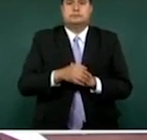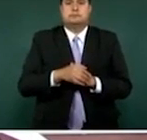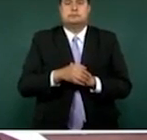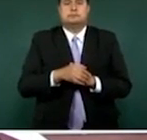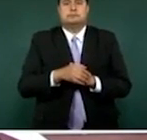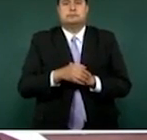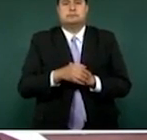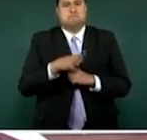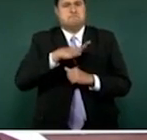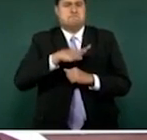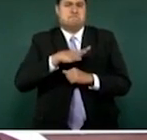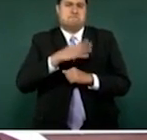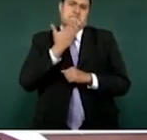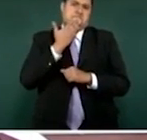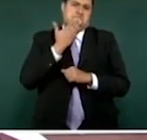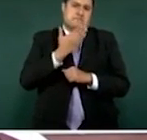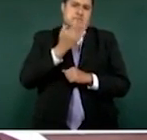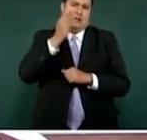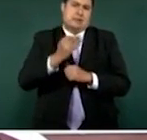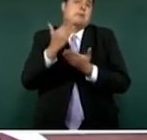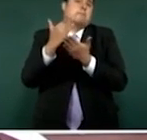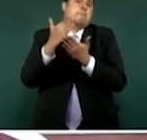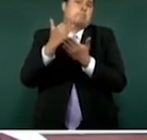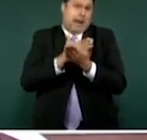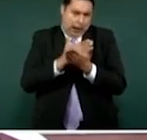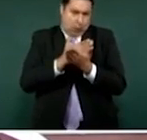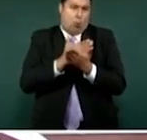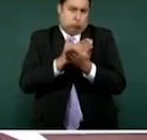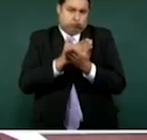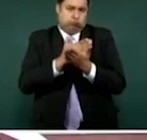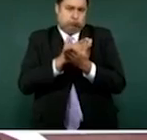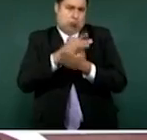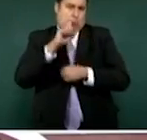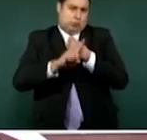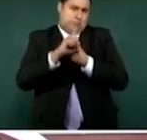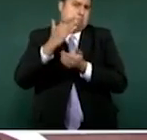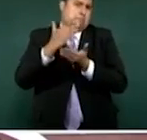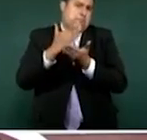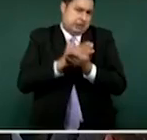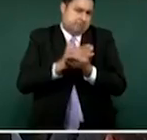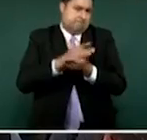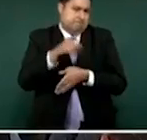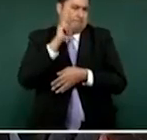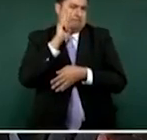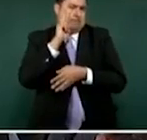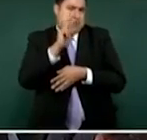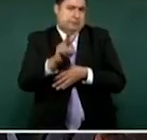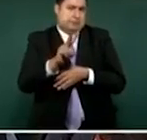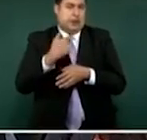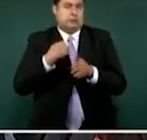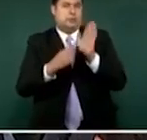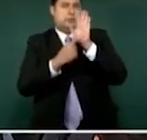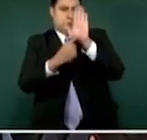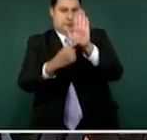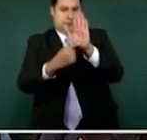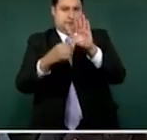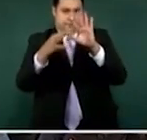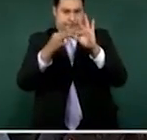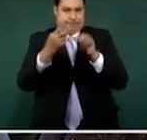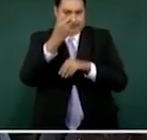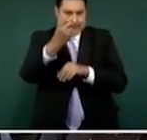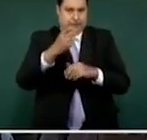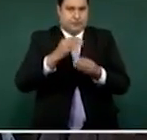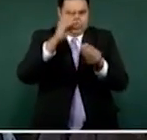una aceptación de baja delincuencia delictiva. Esto es lo que podemos presentarles a ustedes.